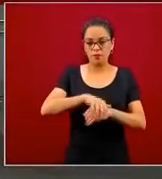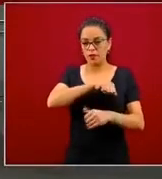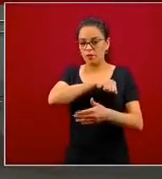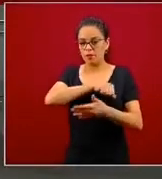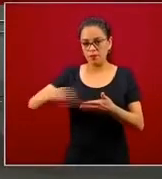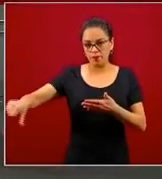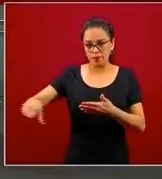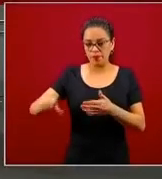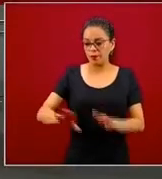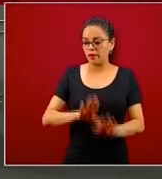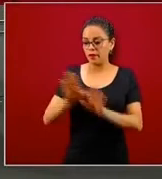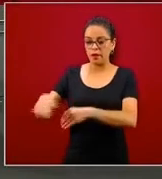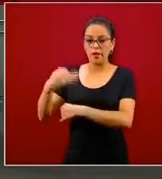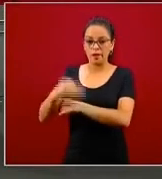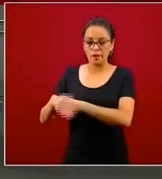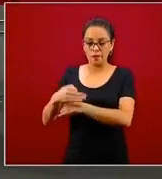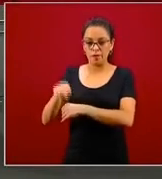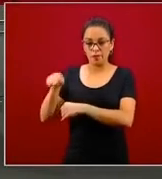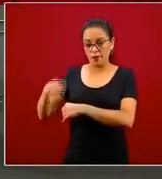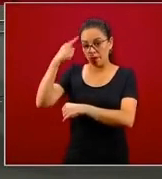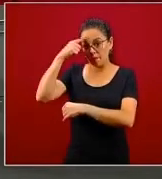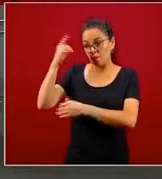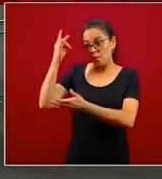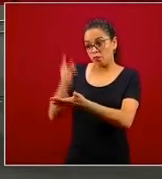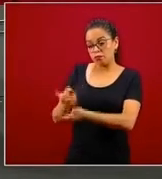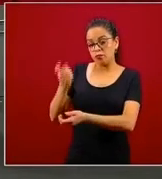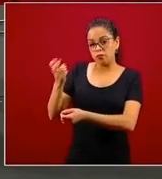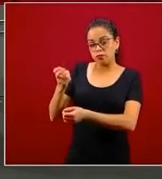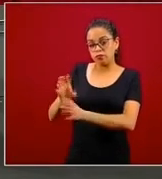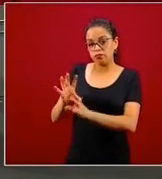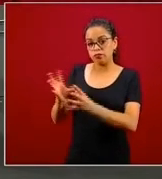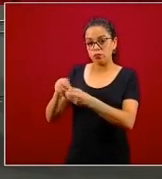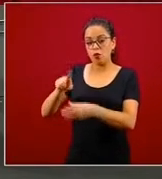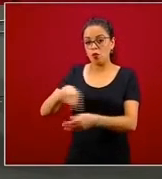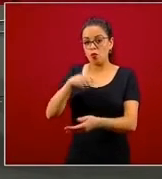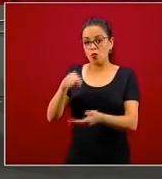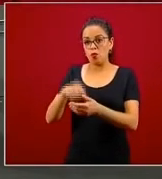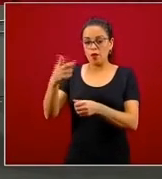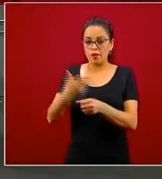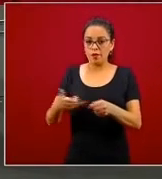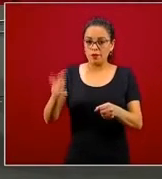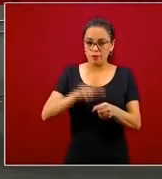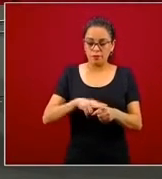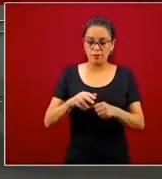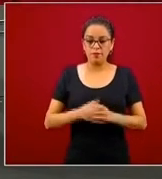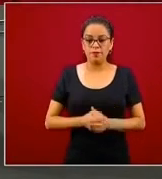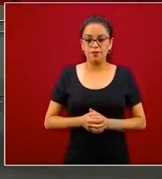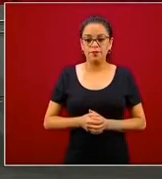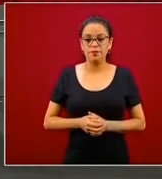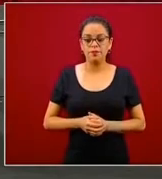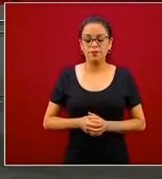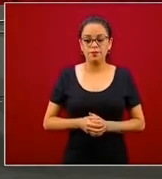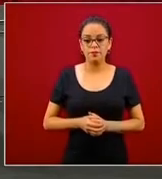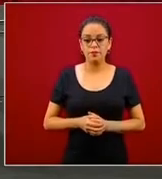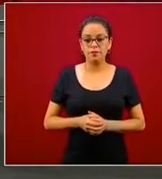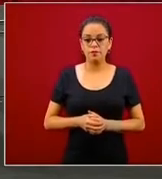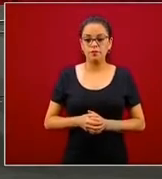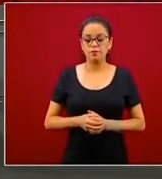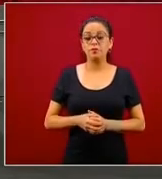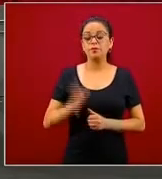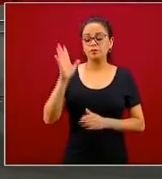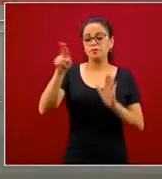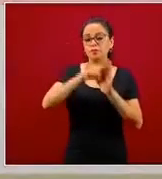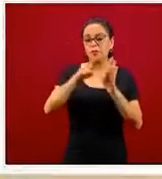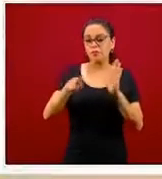it en los into a espacios location destinados para ese where it propósito en has las unidades de been salud. Un earmarked at a elemento que es un health estándar que además está facility definido en so las that